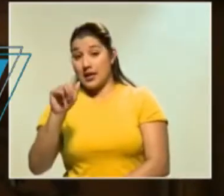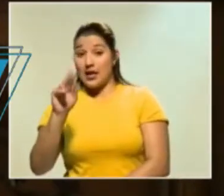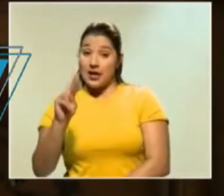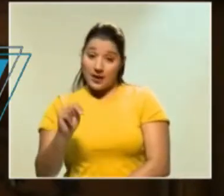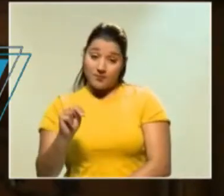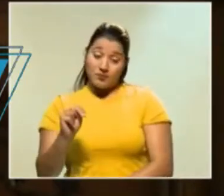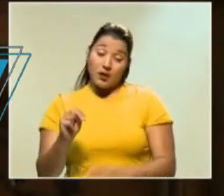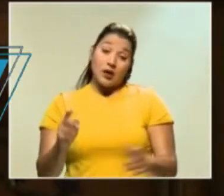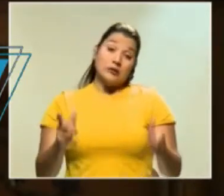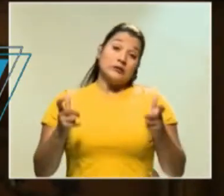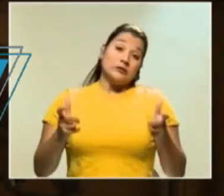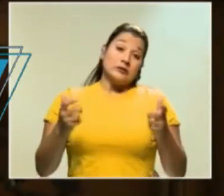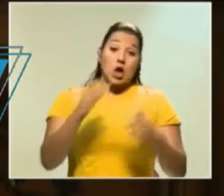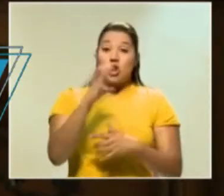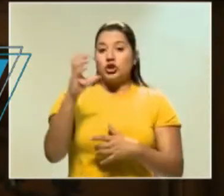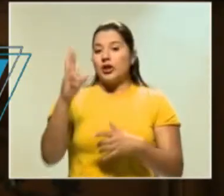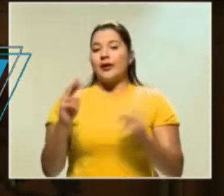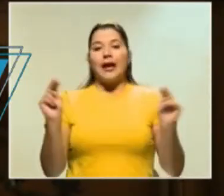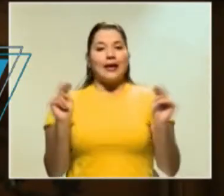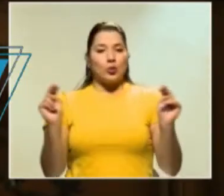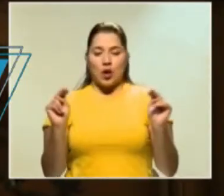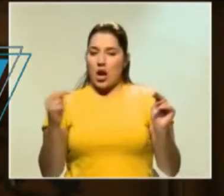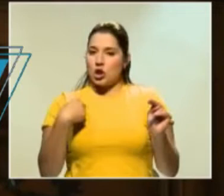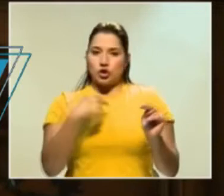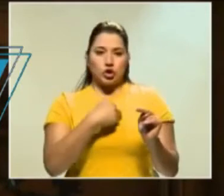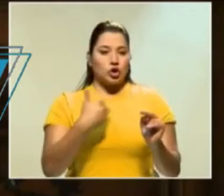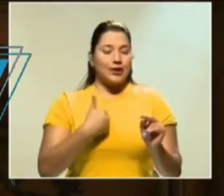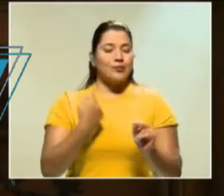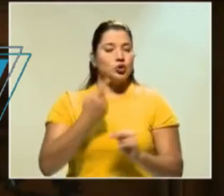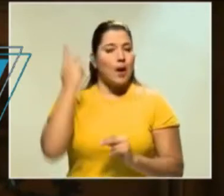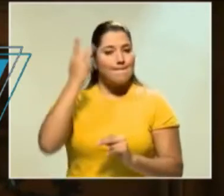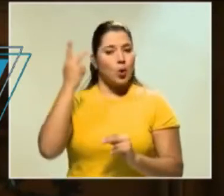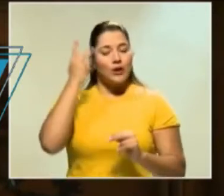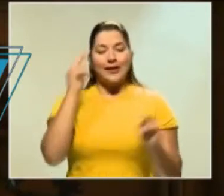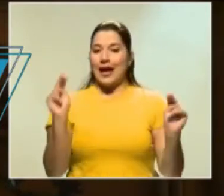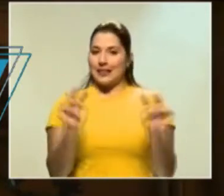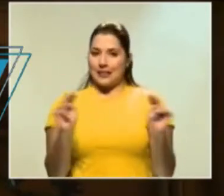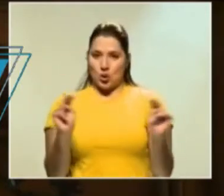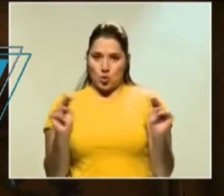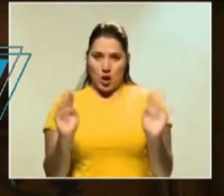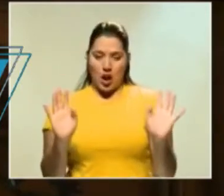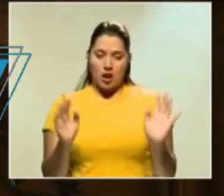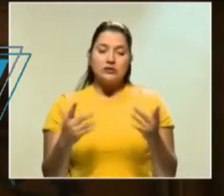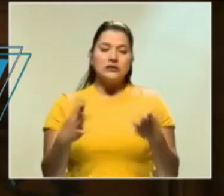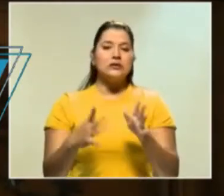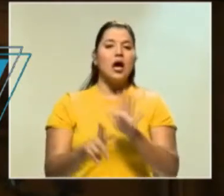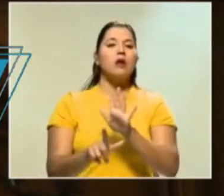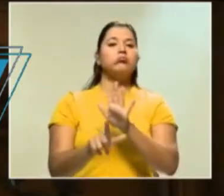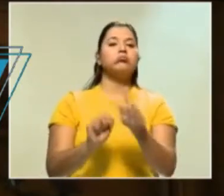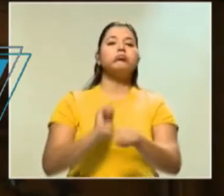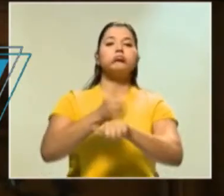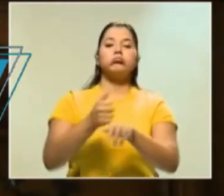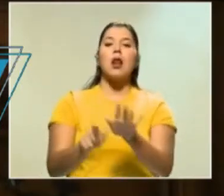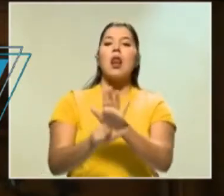país neutral. Nosotros tenemos una política de Estado de neutralidad con base en la proclama de neutralidad del